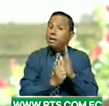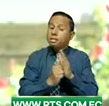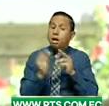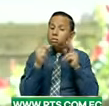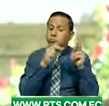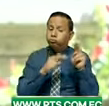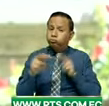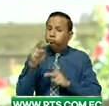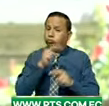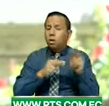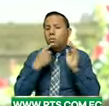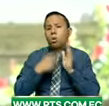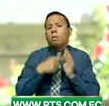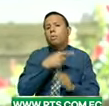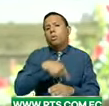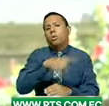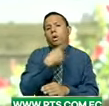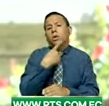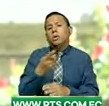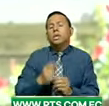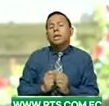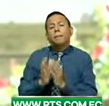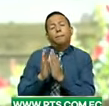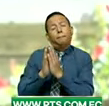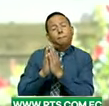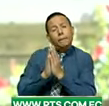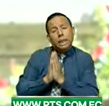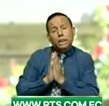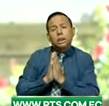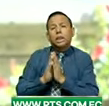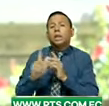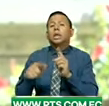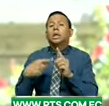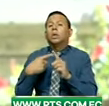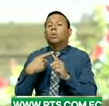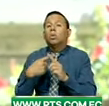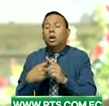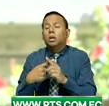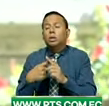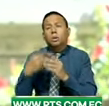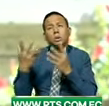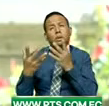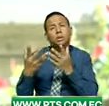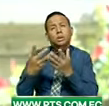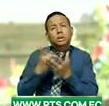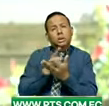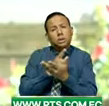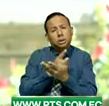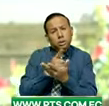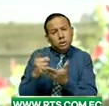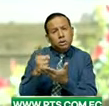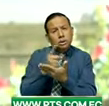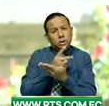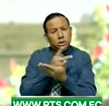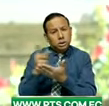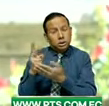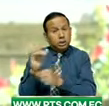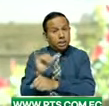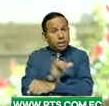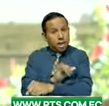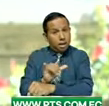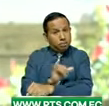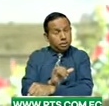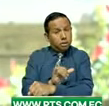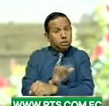Ellos han planteado que sea antes de que finalice la primera semana, la primera quincena de septiembre.